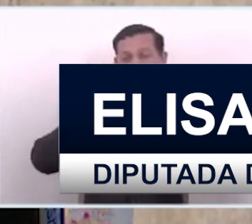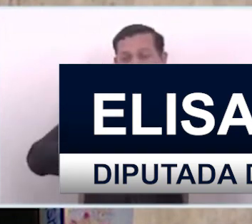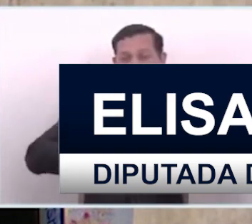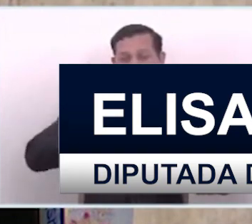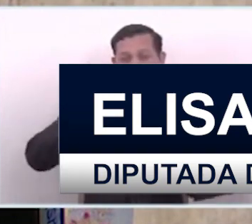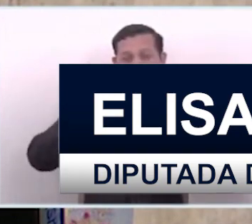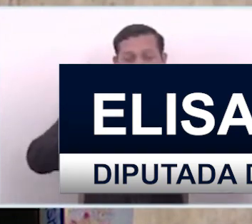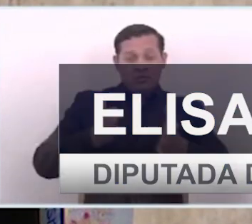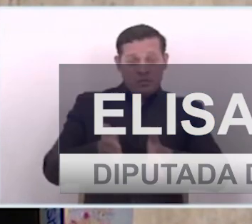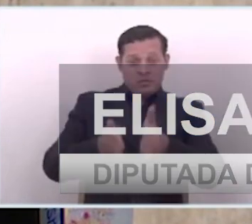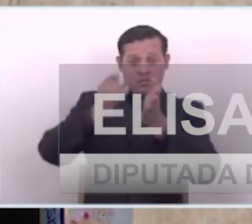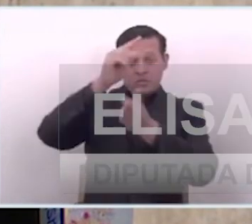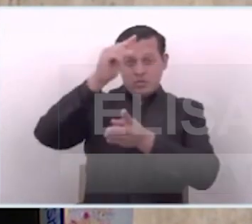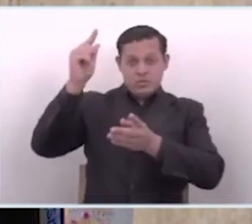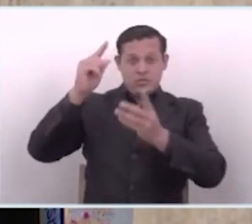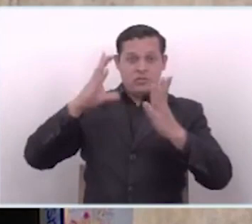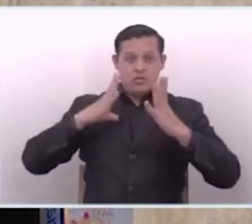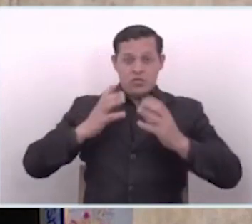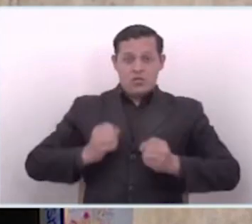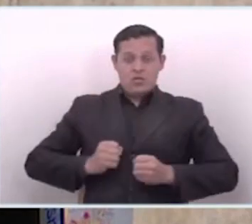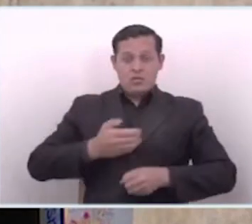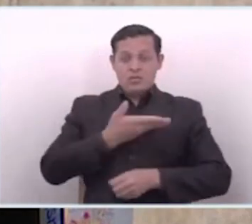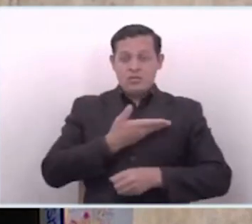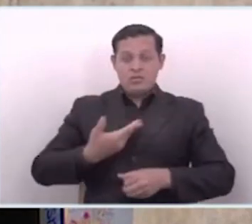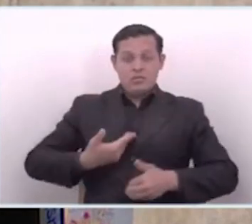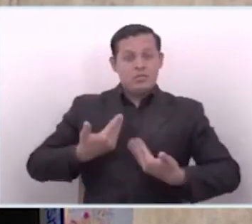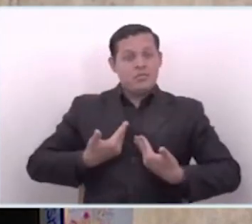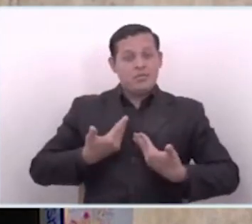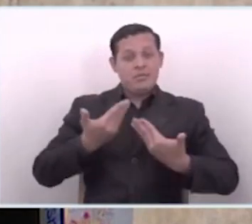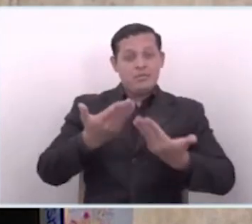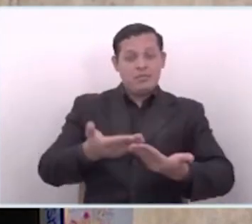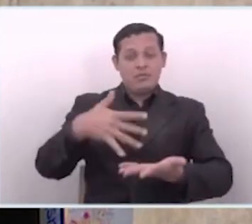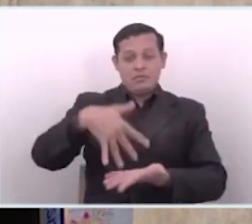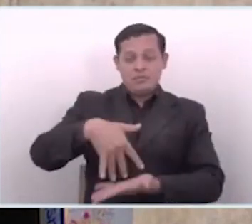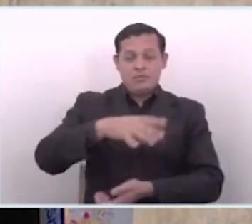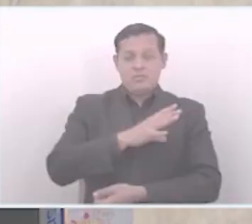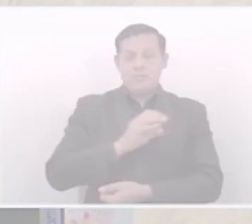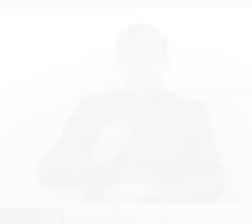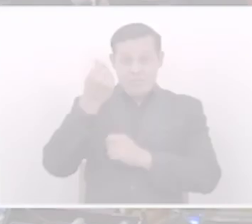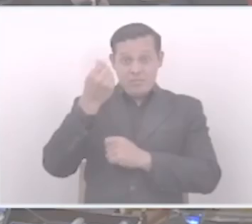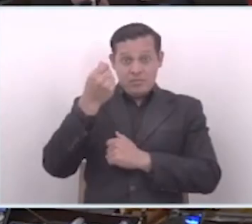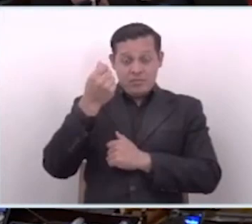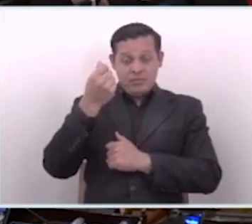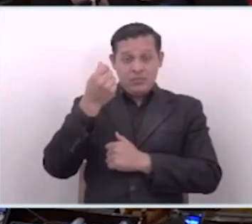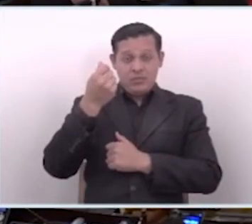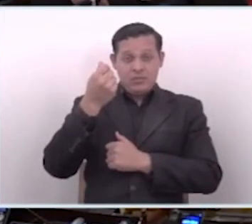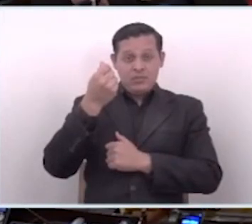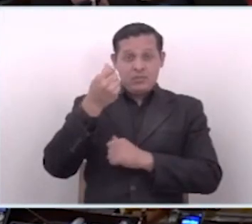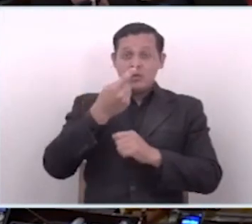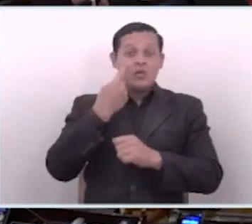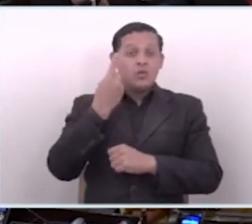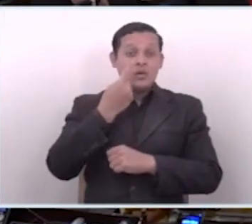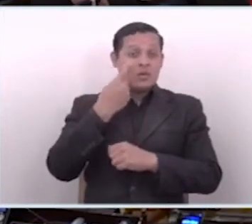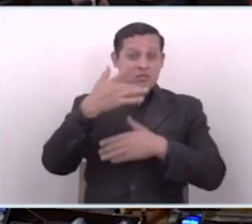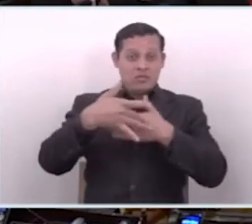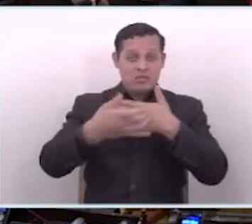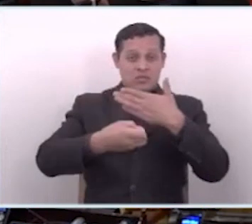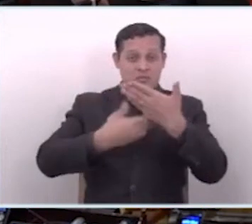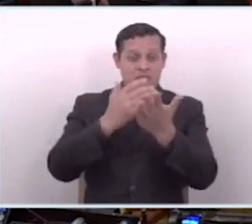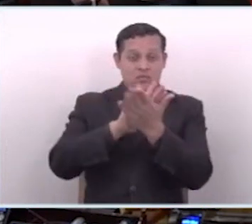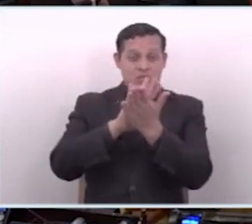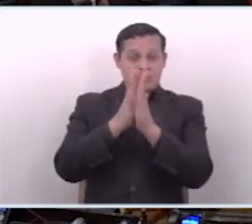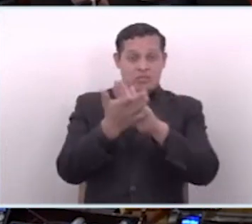de las entidades del órgano ejecutivo brindan a la población salvadoreña lo que buscamos es modernizar y transformar